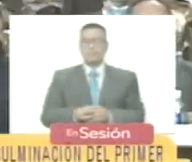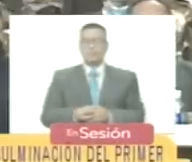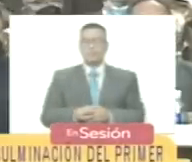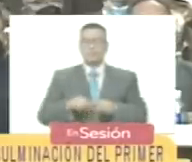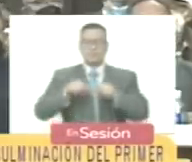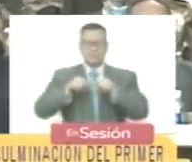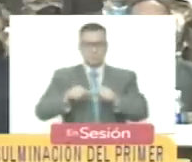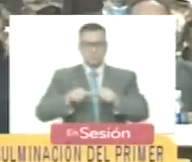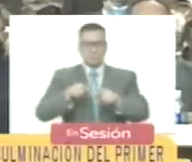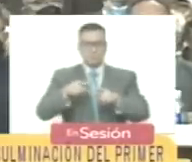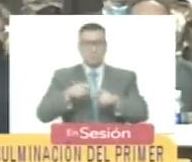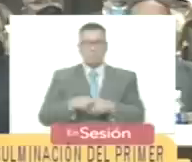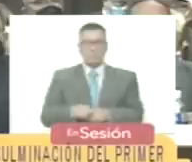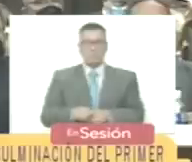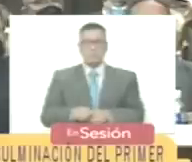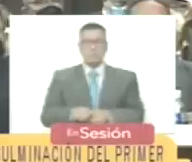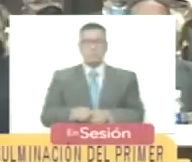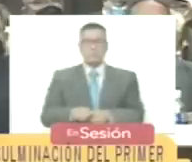mantenerlos